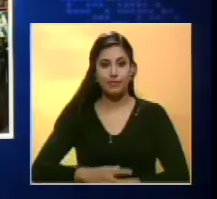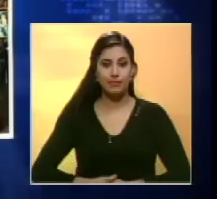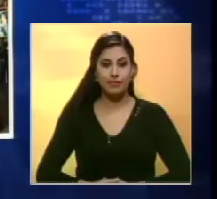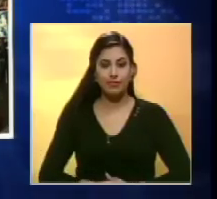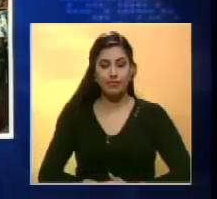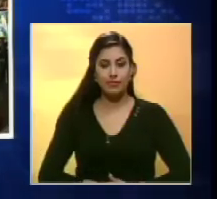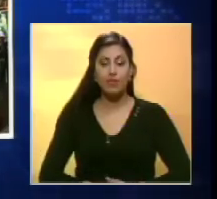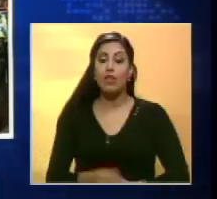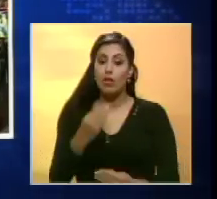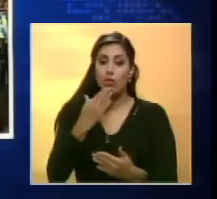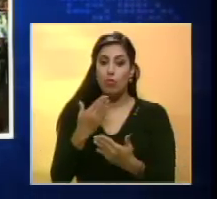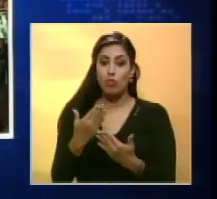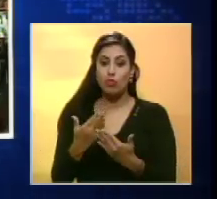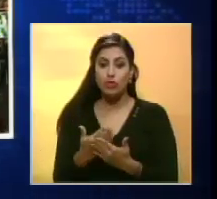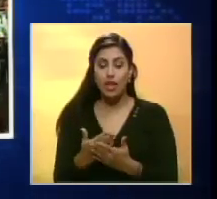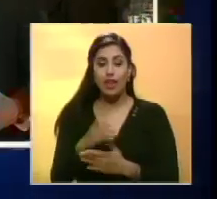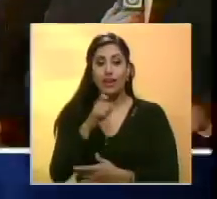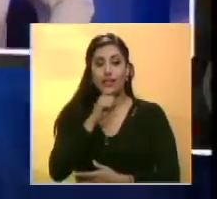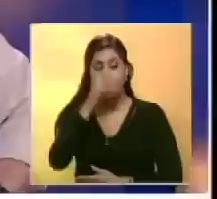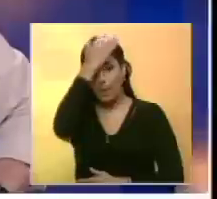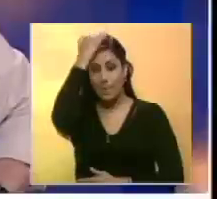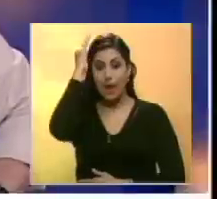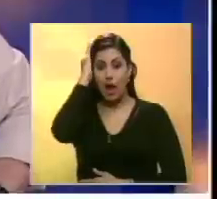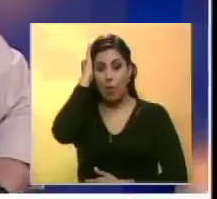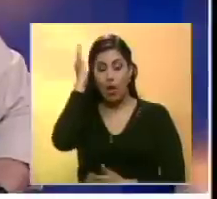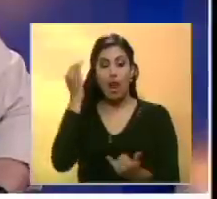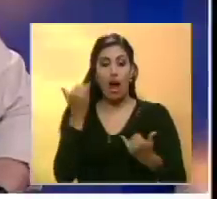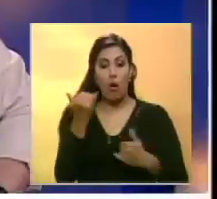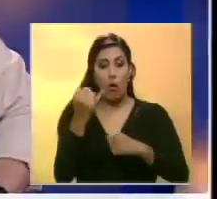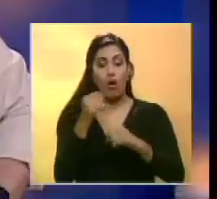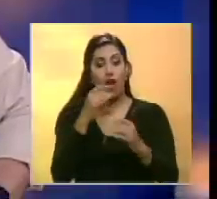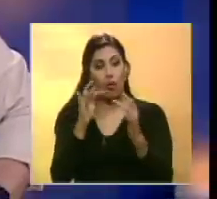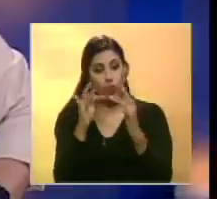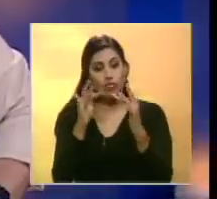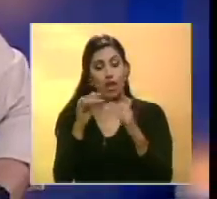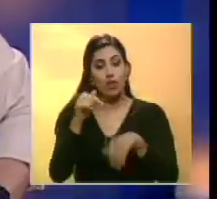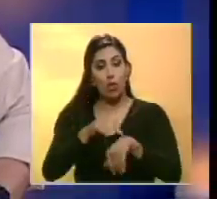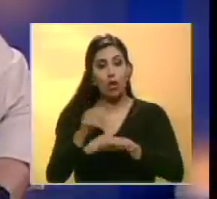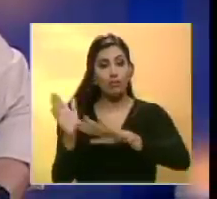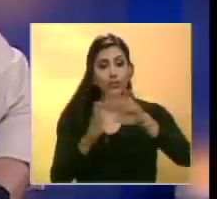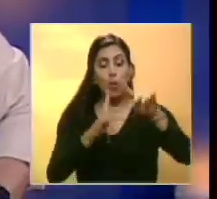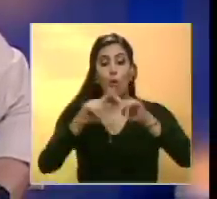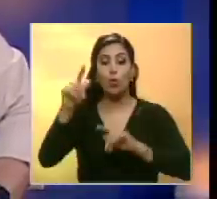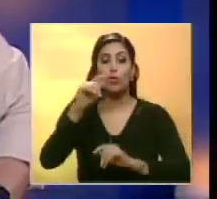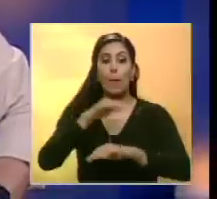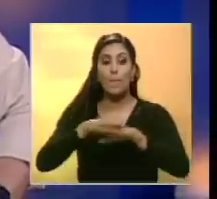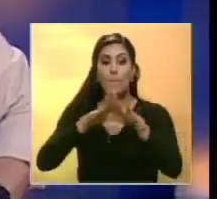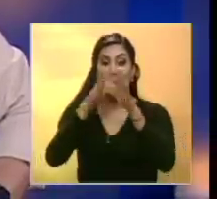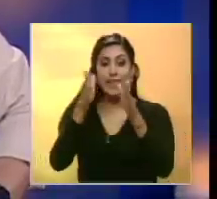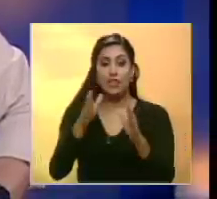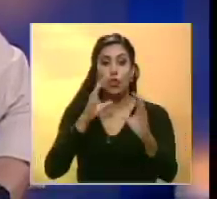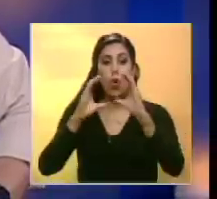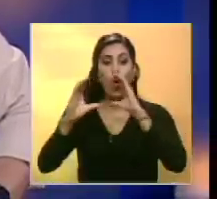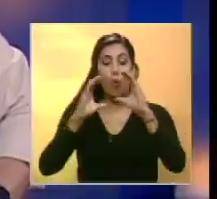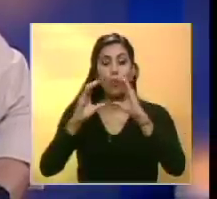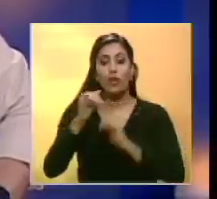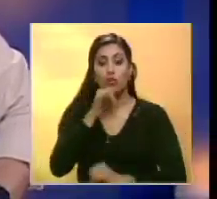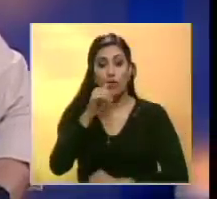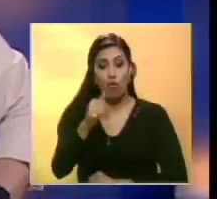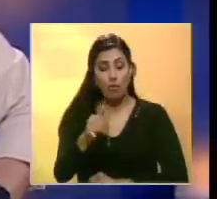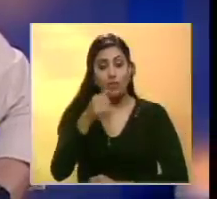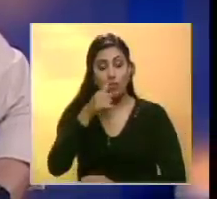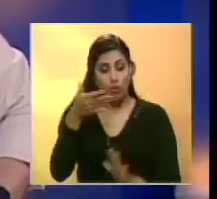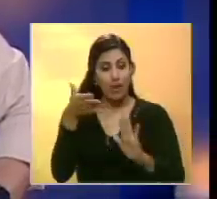Venevisión. Muchísimas gracias, Manuel, por tu aporte a esta hora. Continuamos con más. El ministro para la Comunicación e Información, Luis José